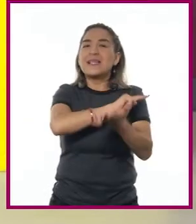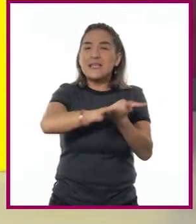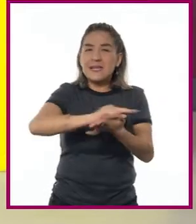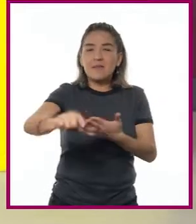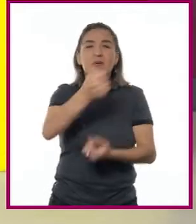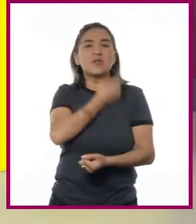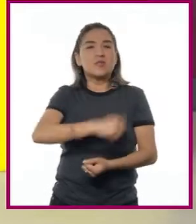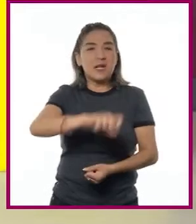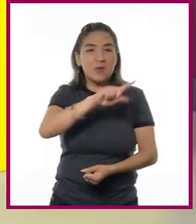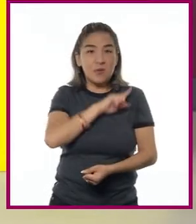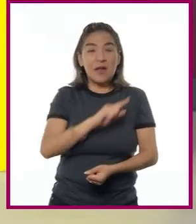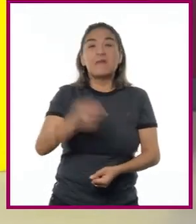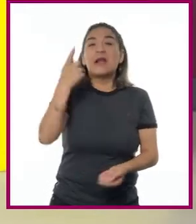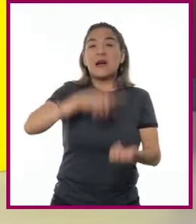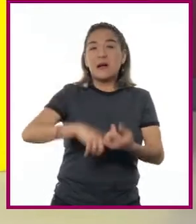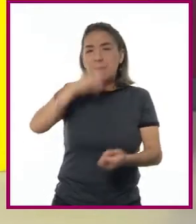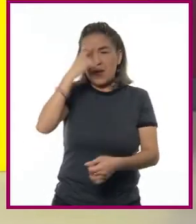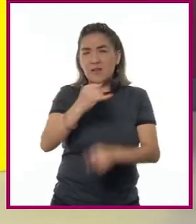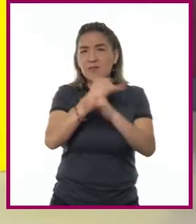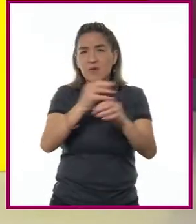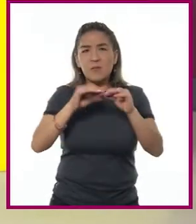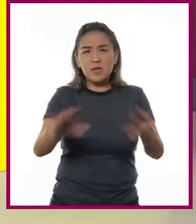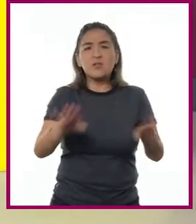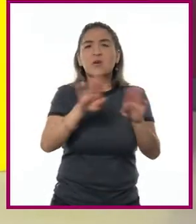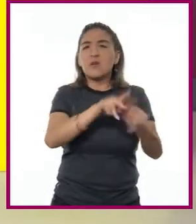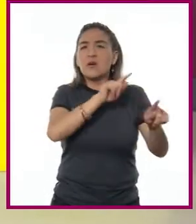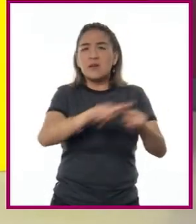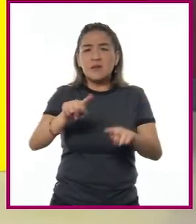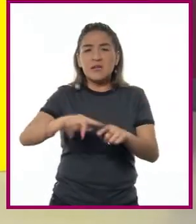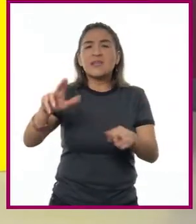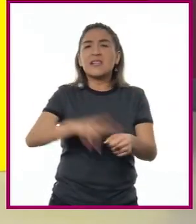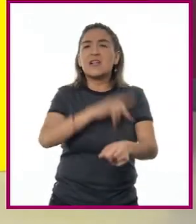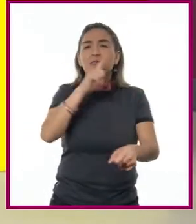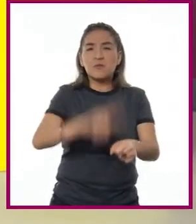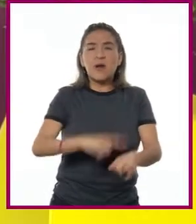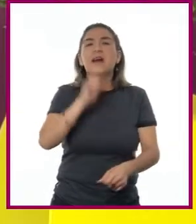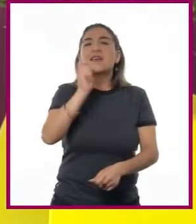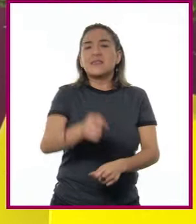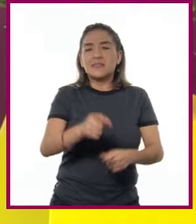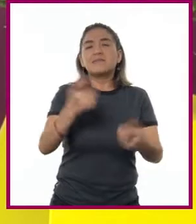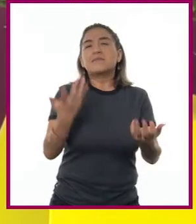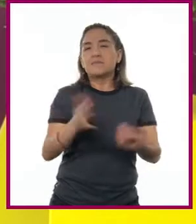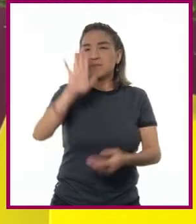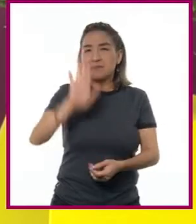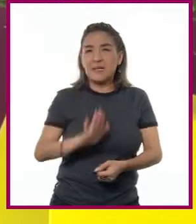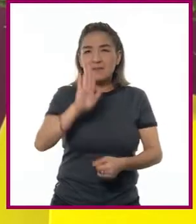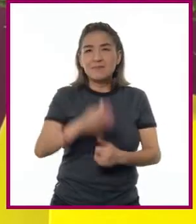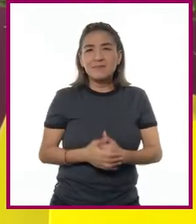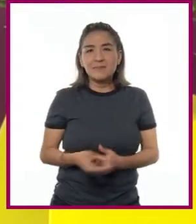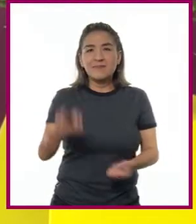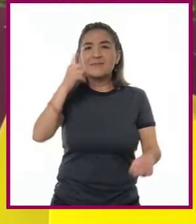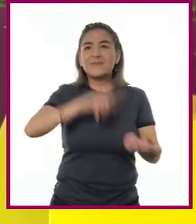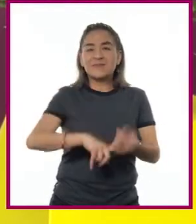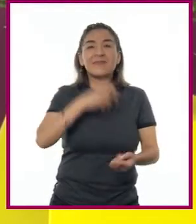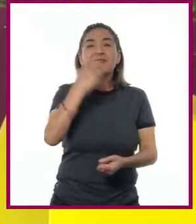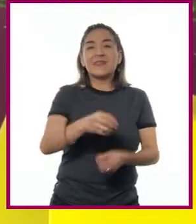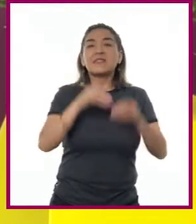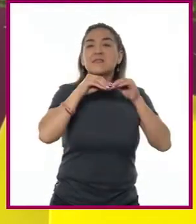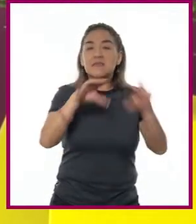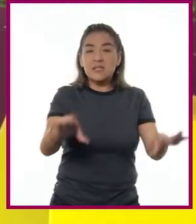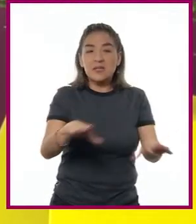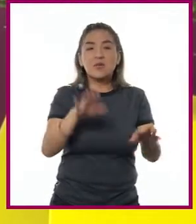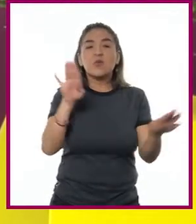de la transparencia y rendición de cuentas ocurre una situación parecida. Si la transparencia y rendición de